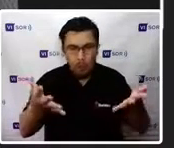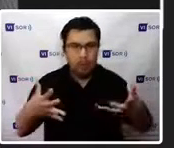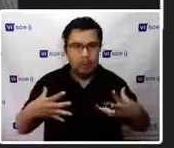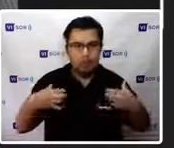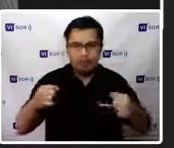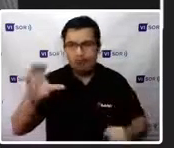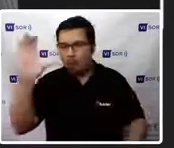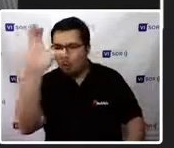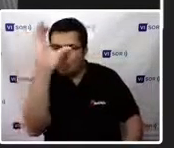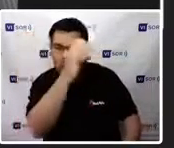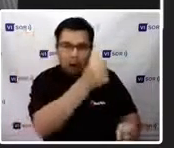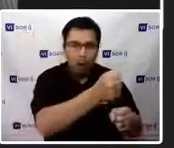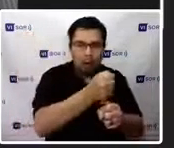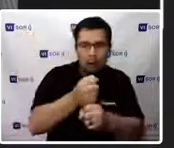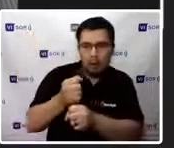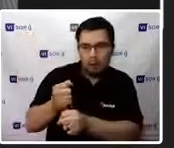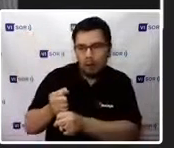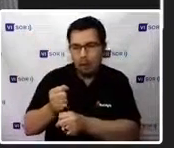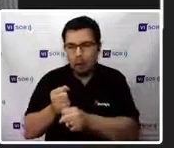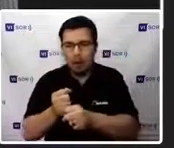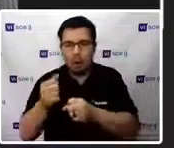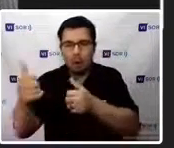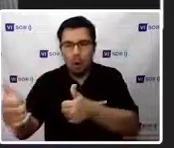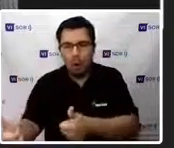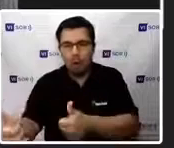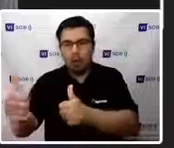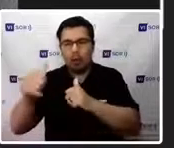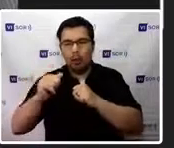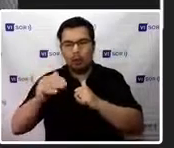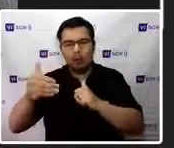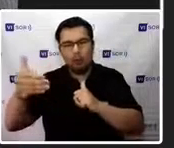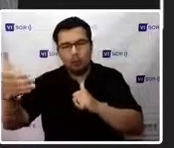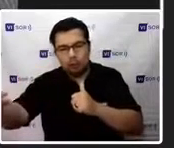desafíos que, ¿no es cierto?, continúan después de estudiar,